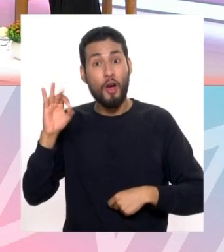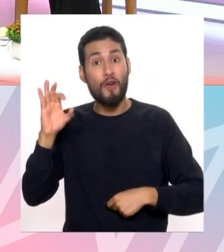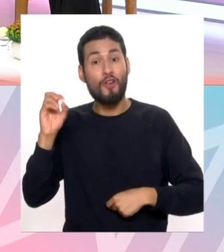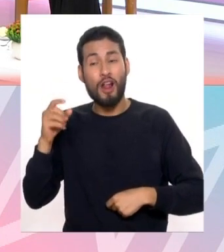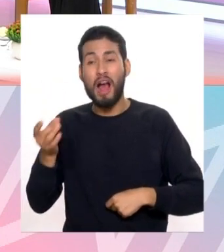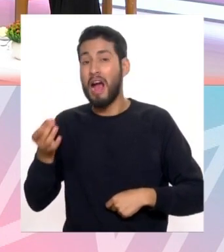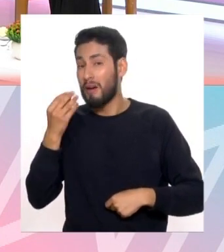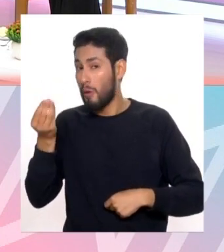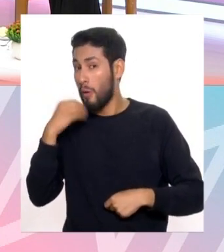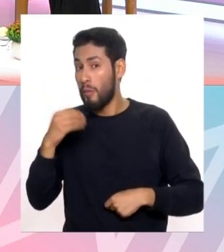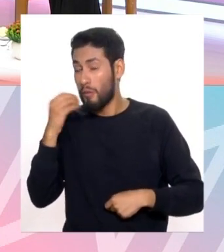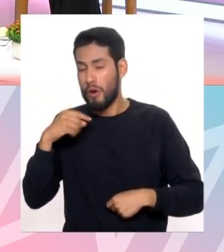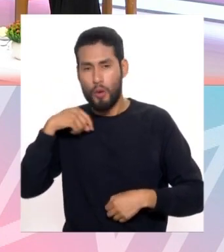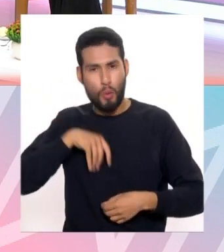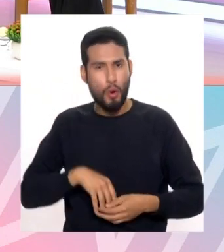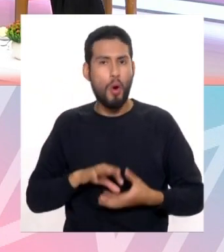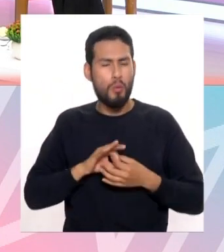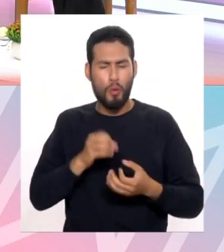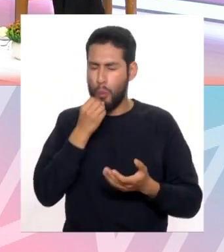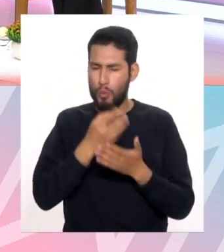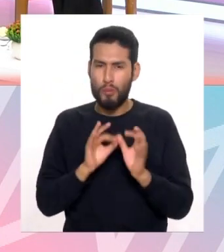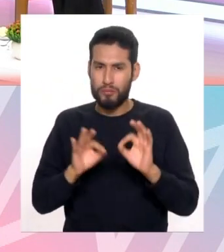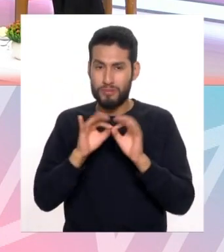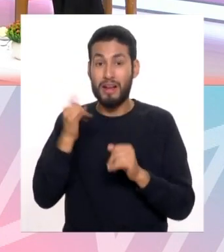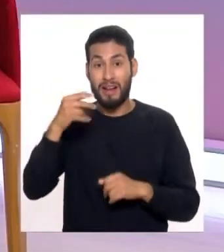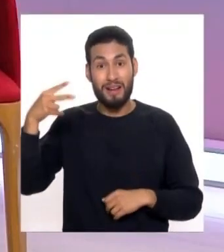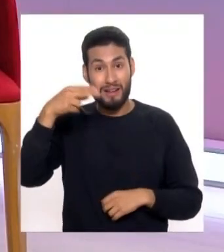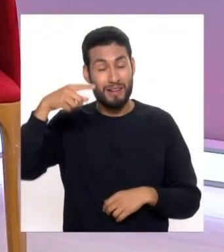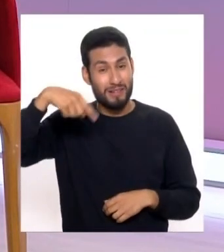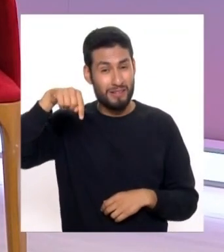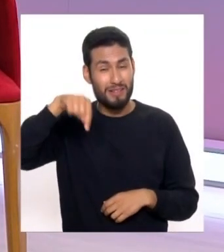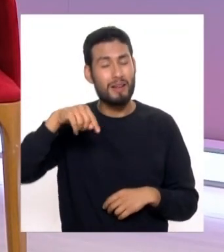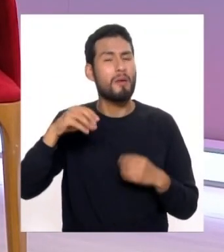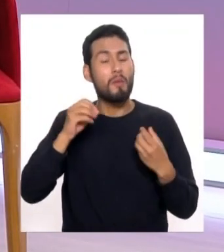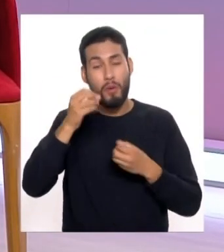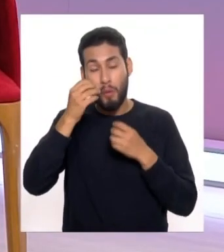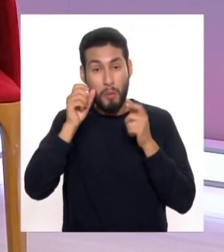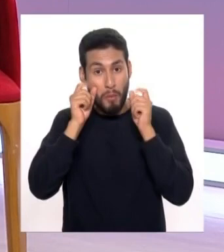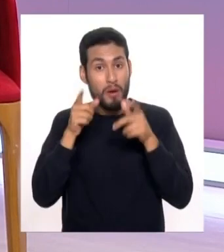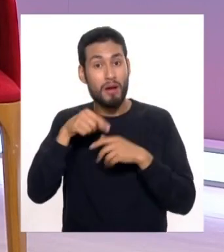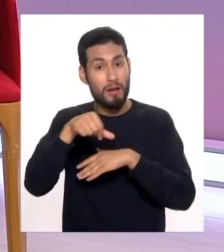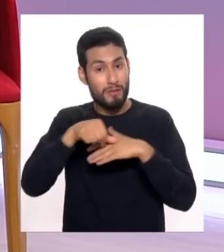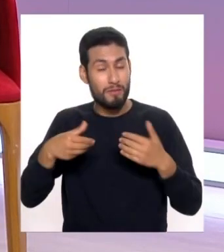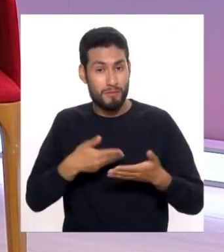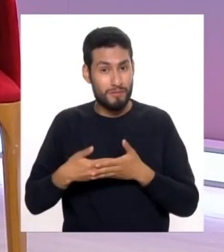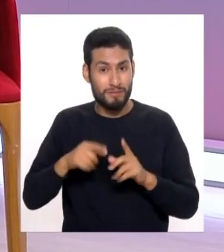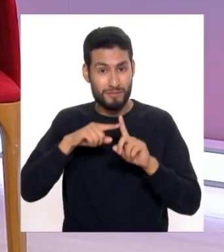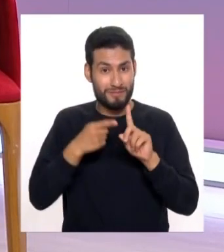importante para este tema. Así que vamos al corte y ya volvemos hablando más de este interesante tema de la cirugía fetal.